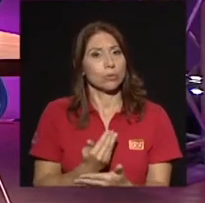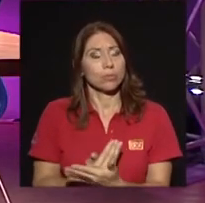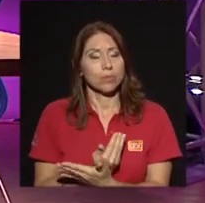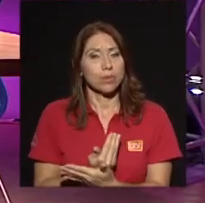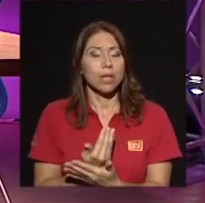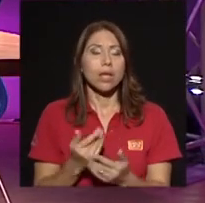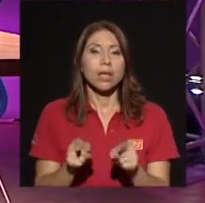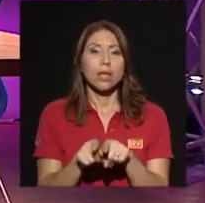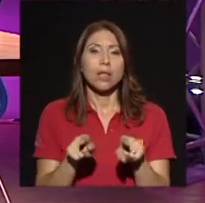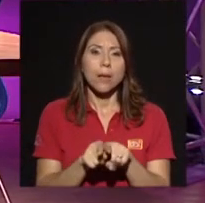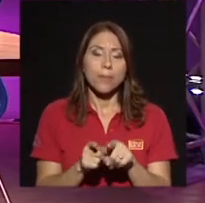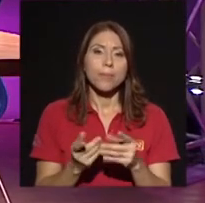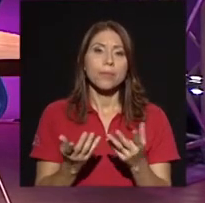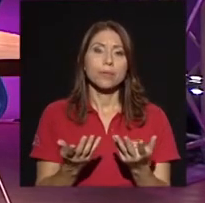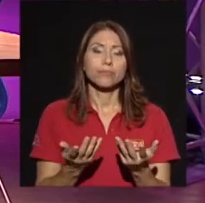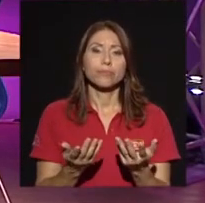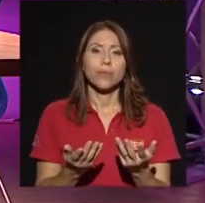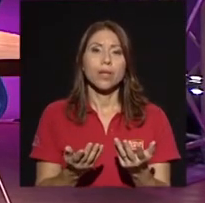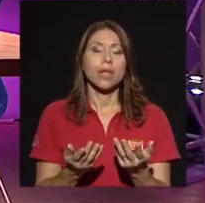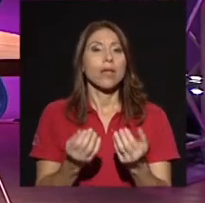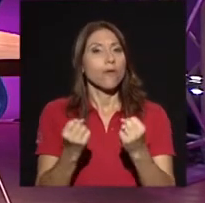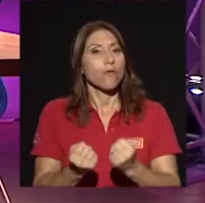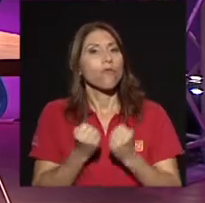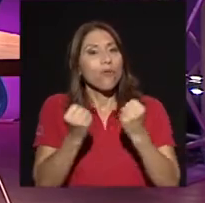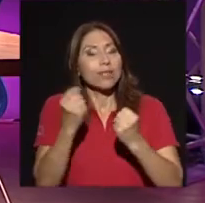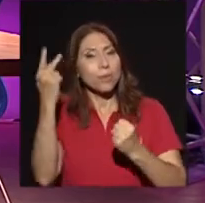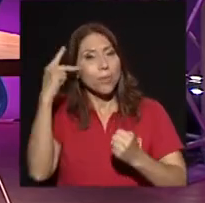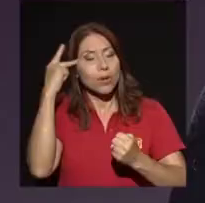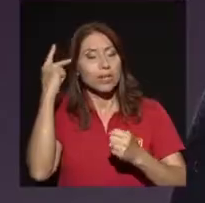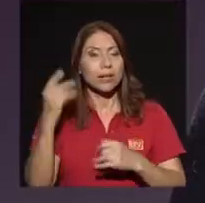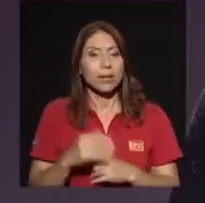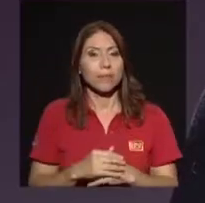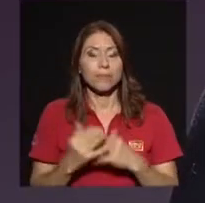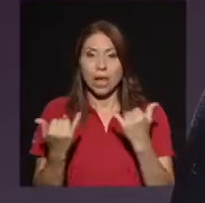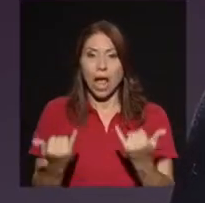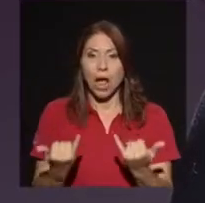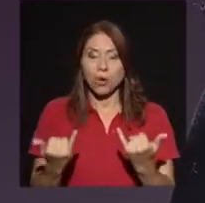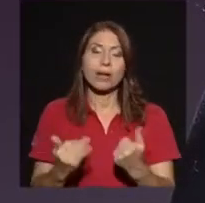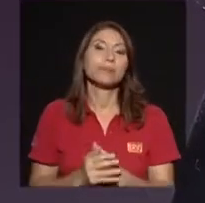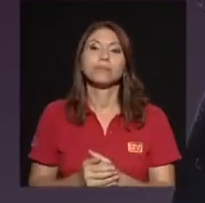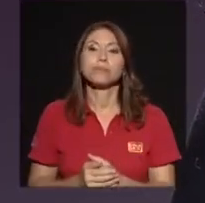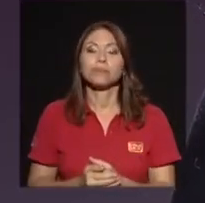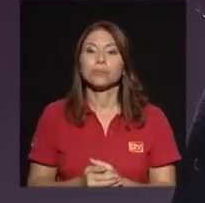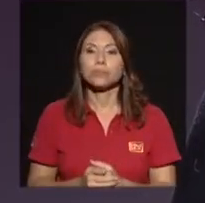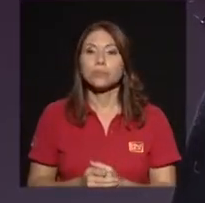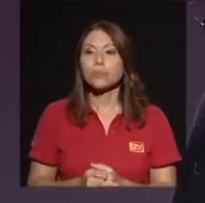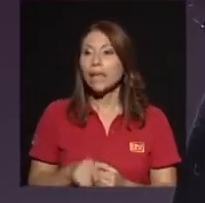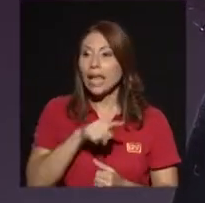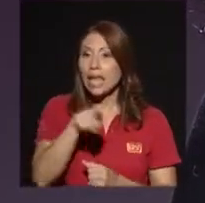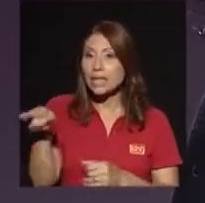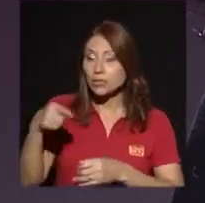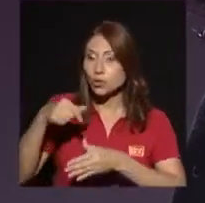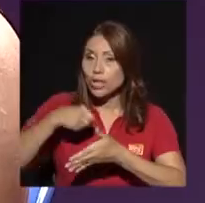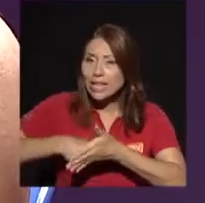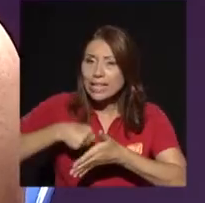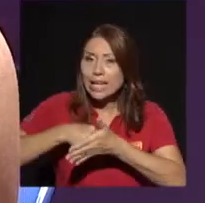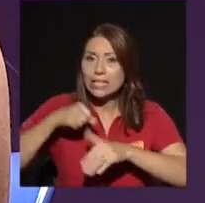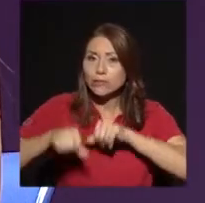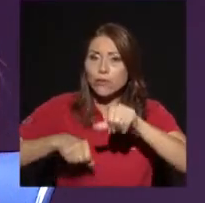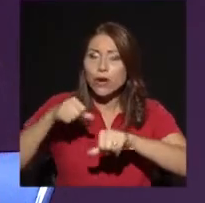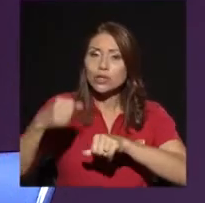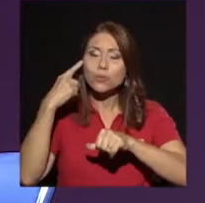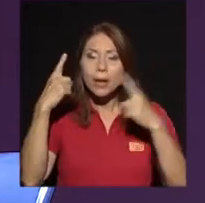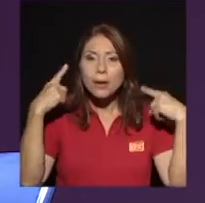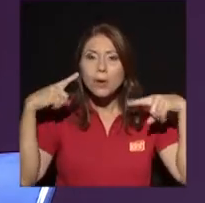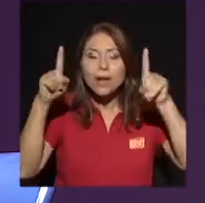los espacios de fuerza política también. Ahora, esos esfuerzos por construir una sociedad